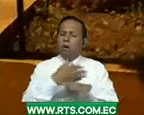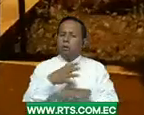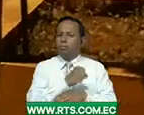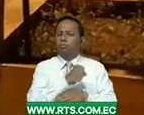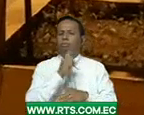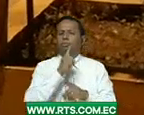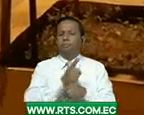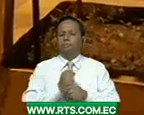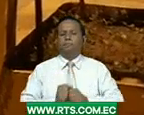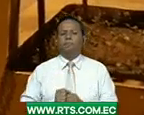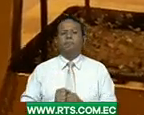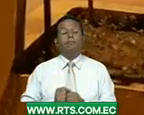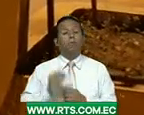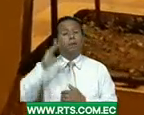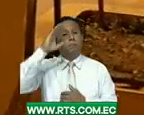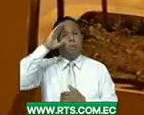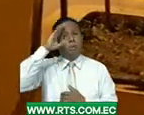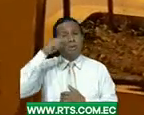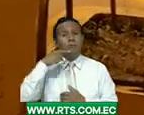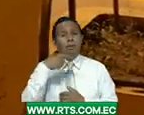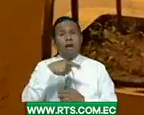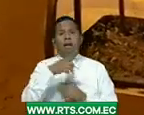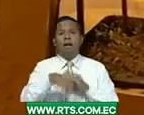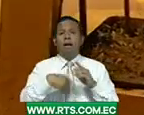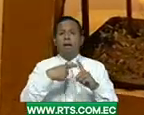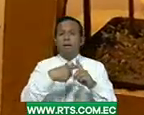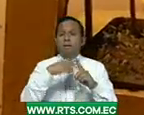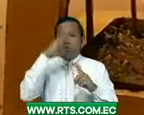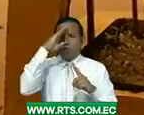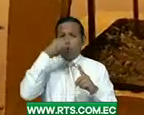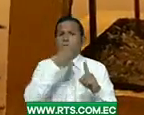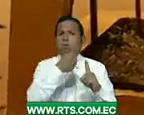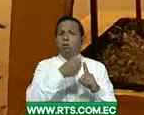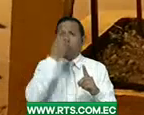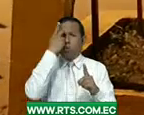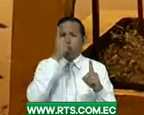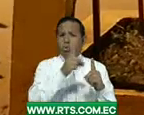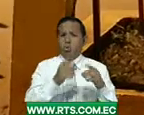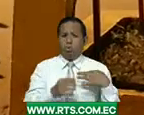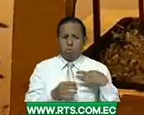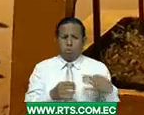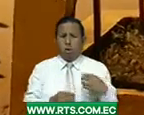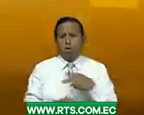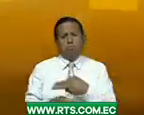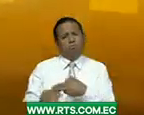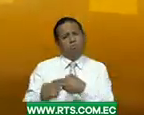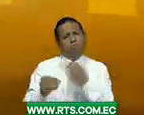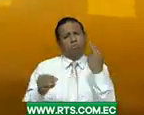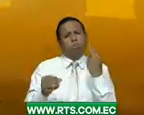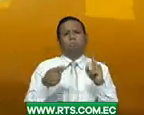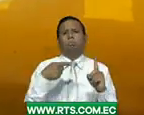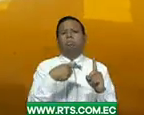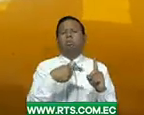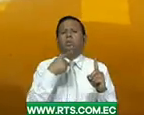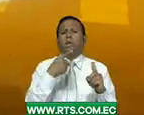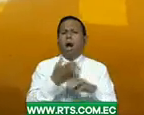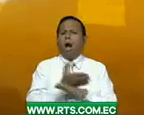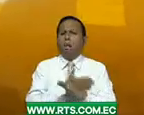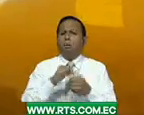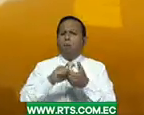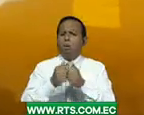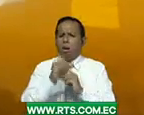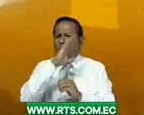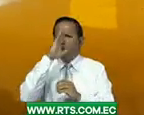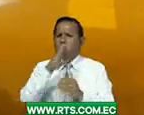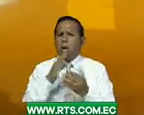correspondientes. Según la policía, el ex uniformado pidió la baja voluntaria y nunca tuvo inconvenientes en su hoja de vida. Señalaron también que sus